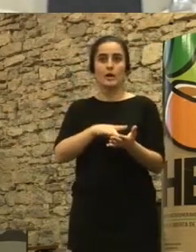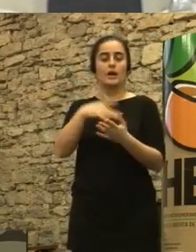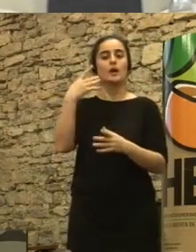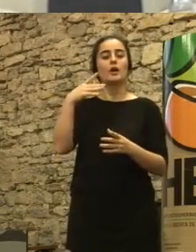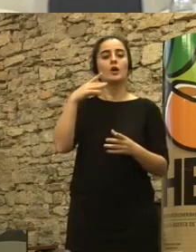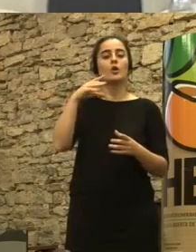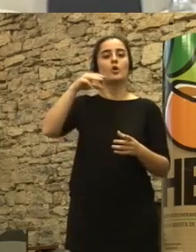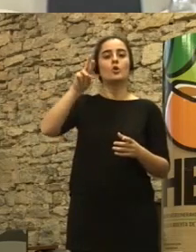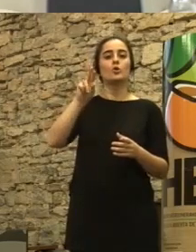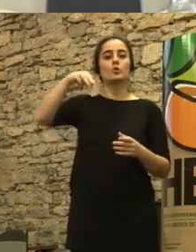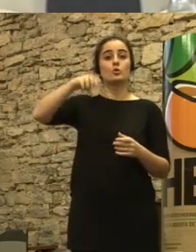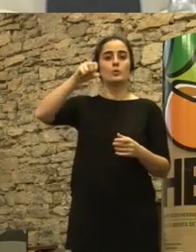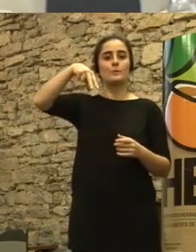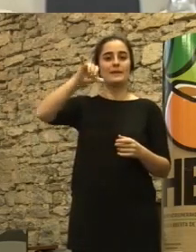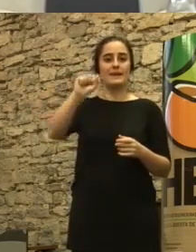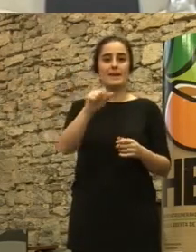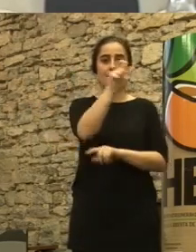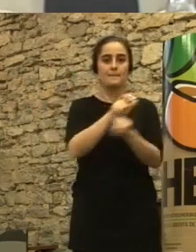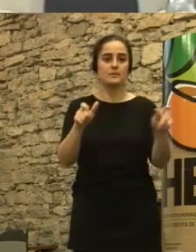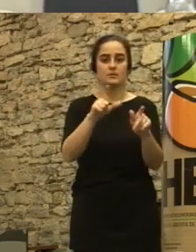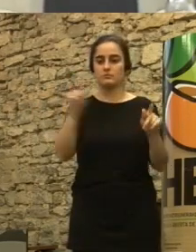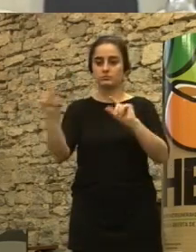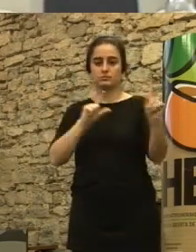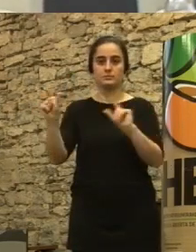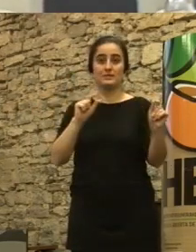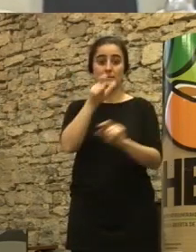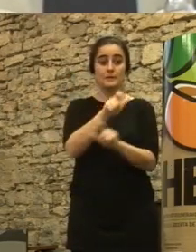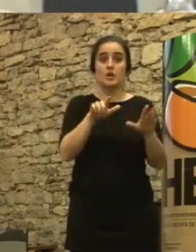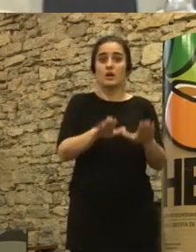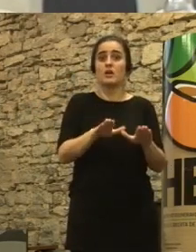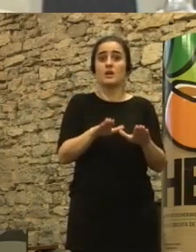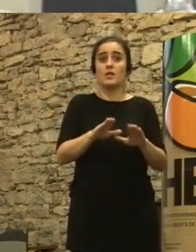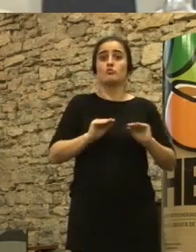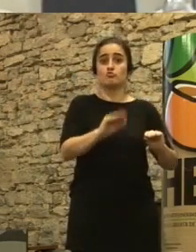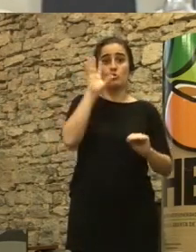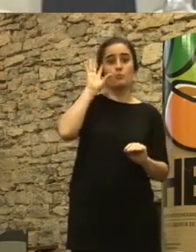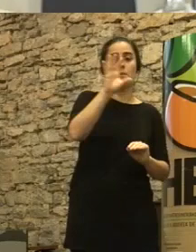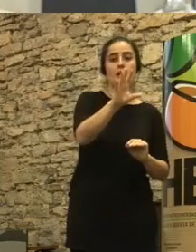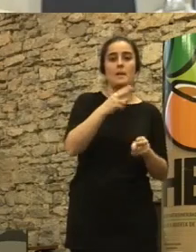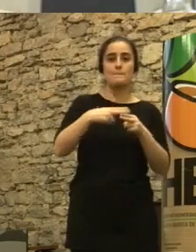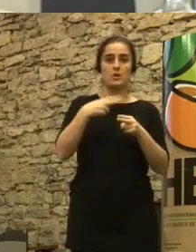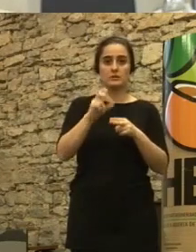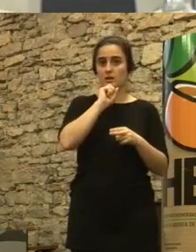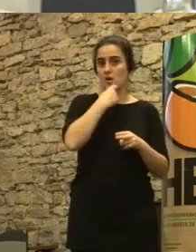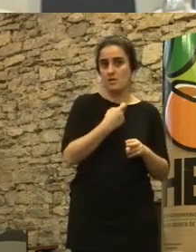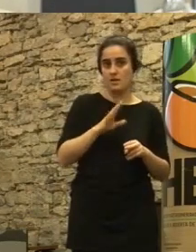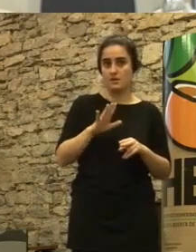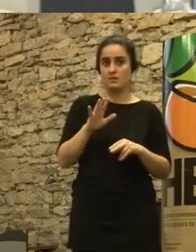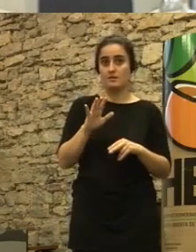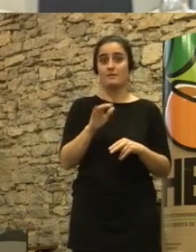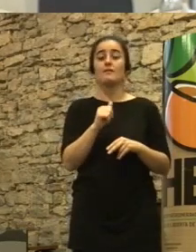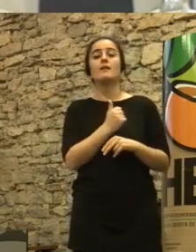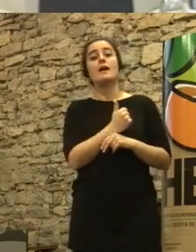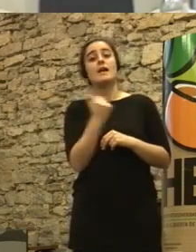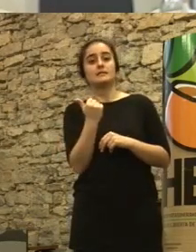país y lo que queda no está interesado para nada en la política, odia la política. En el este en general, pero en Rumanía más